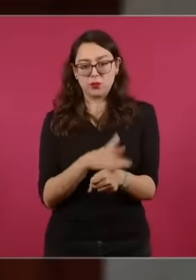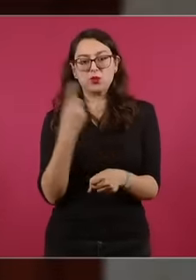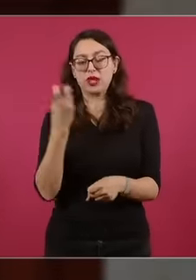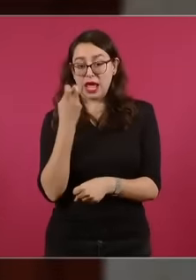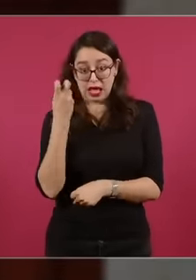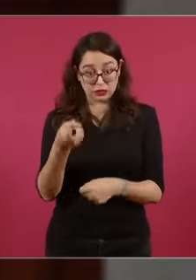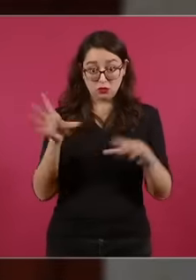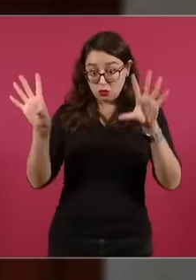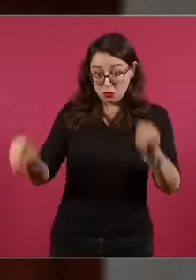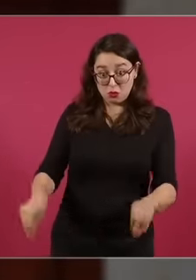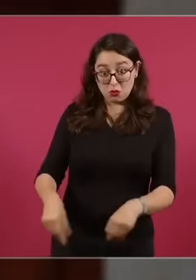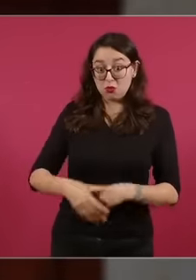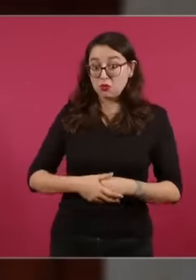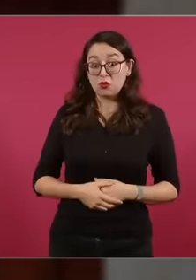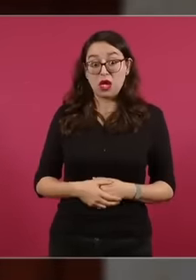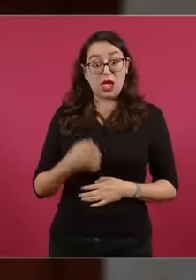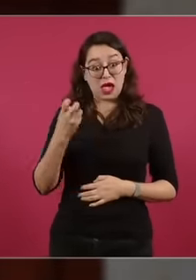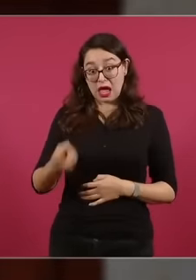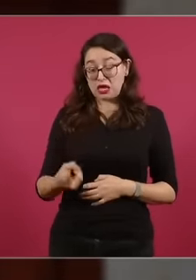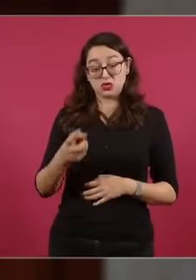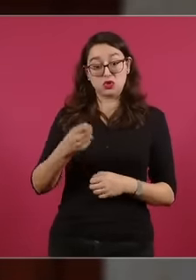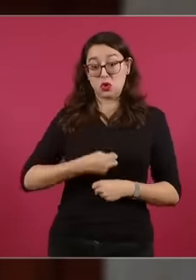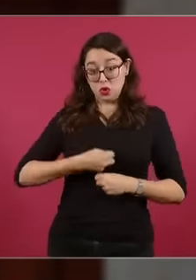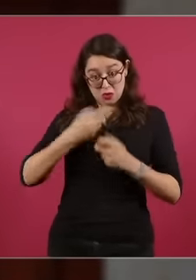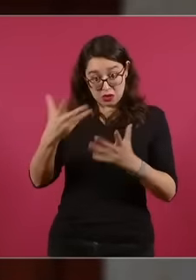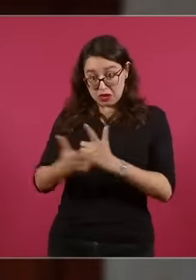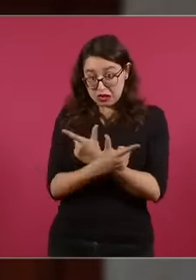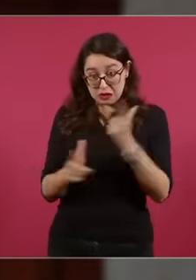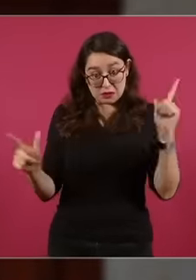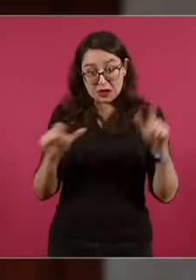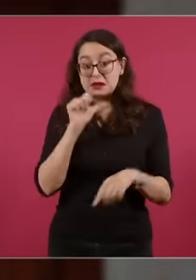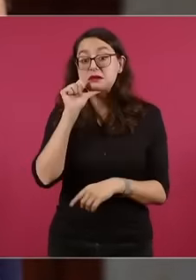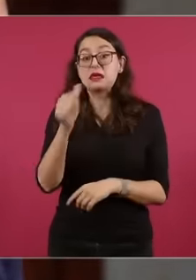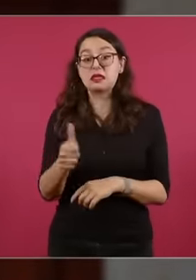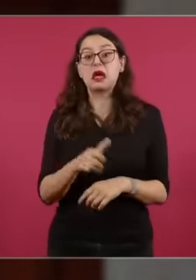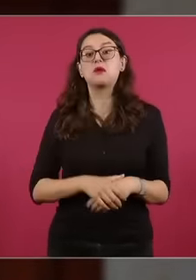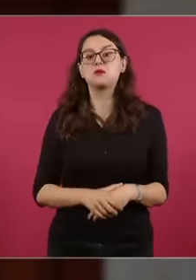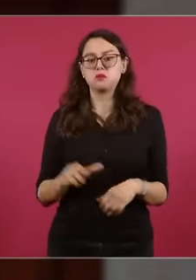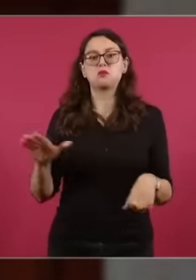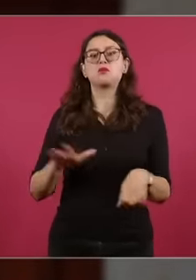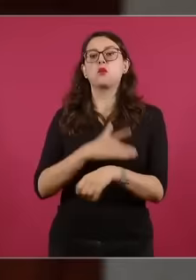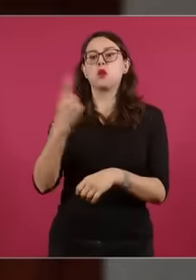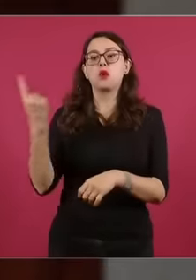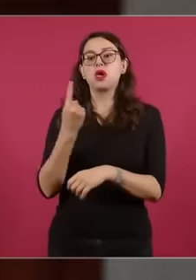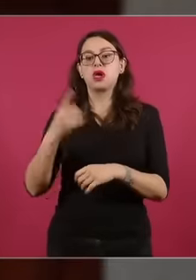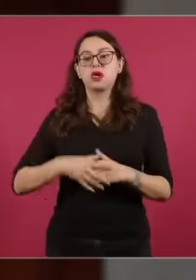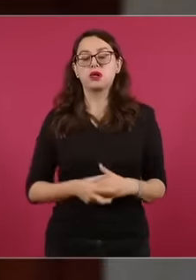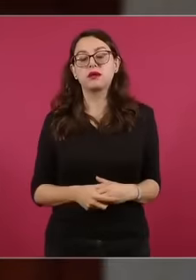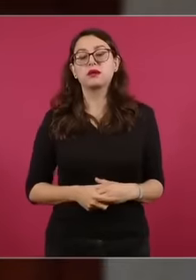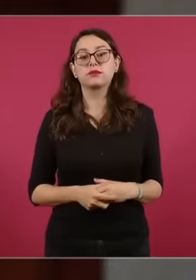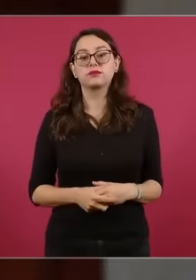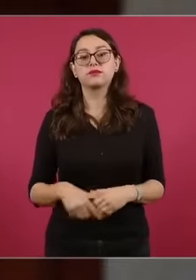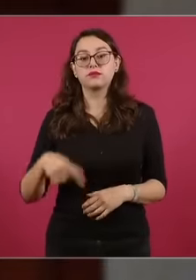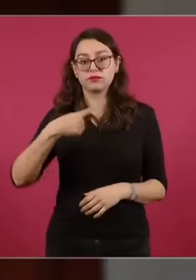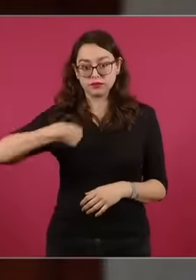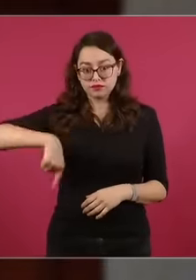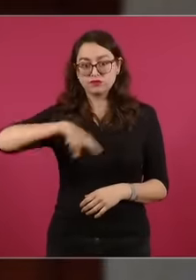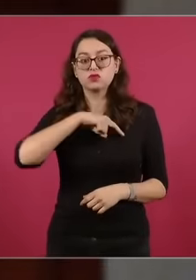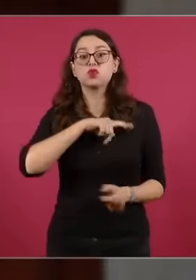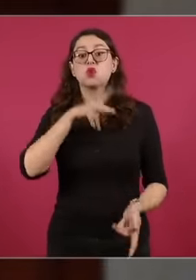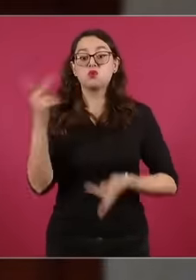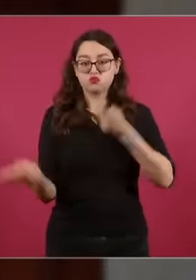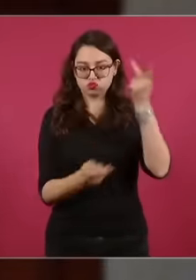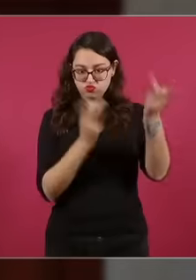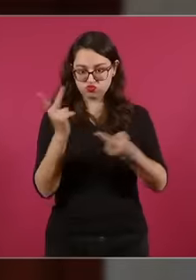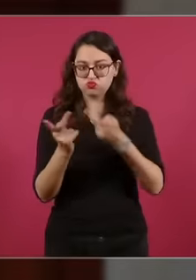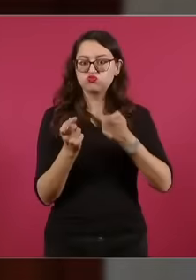censura. Eso no es respeto a la libertad de expresión. Porque si uno critica, cuestiona fuerte,